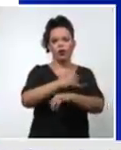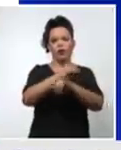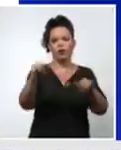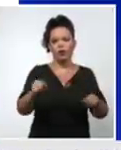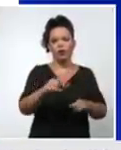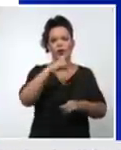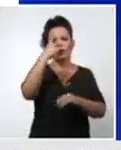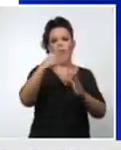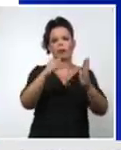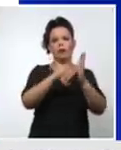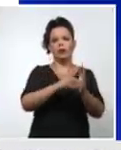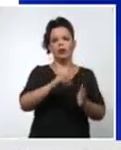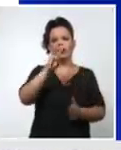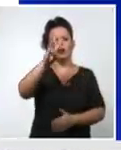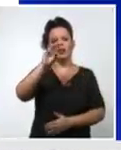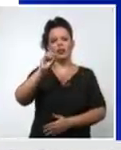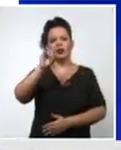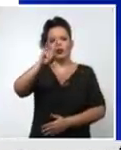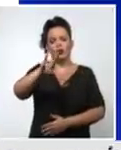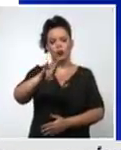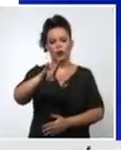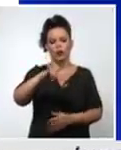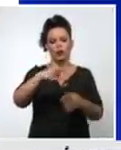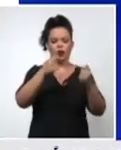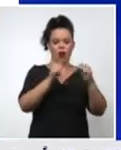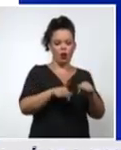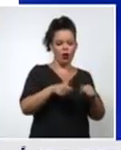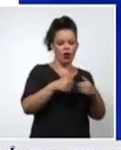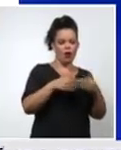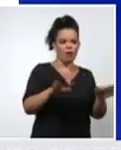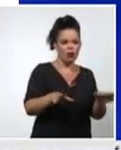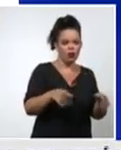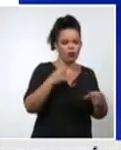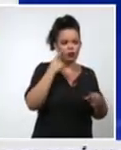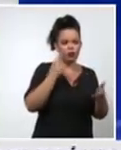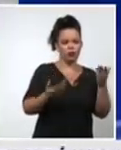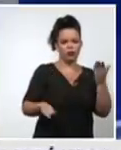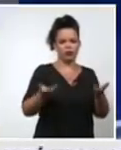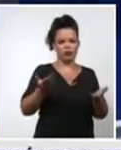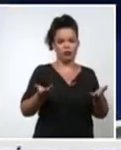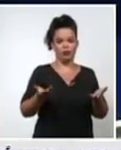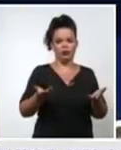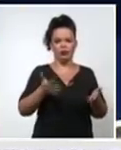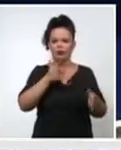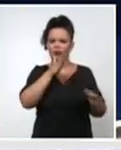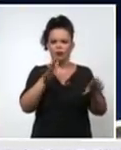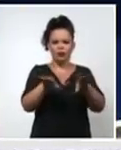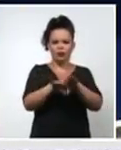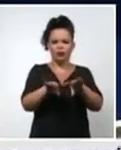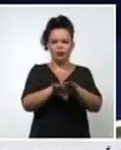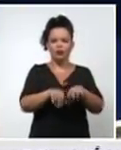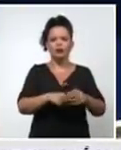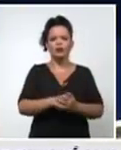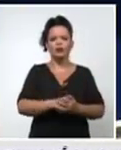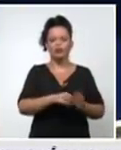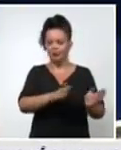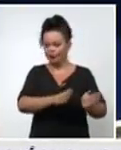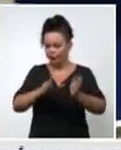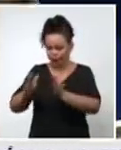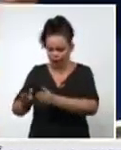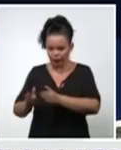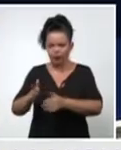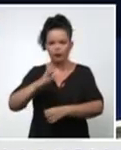una cifra similar a la que tienen ahora. Por último vamos a hablar de Cuba. Cuba